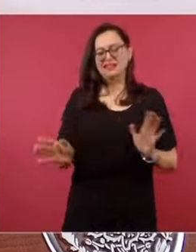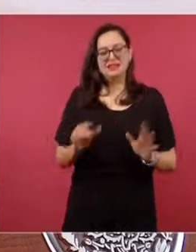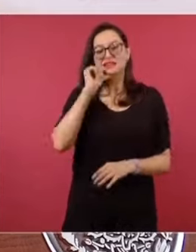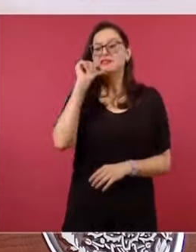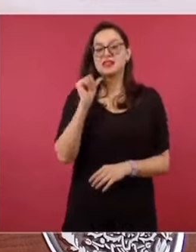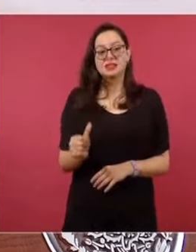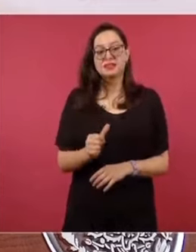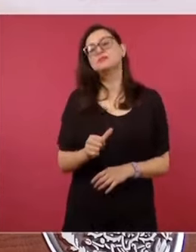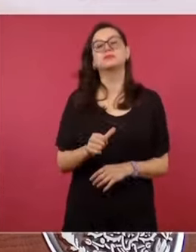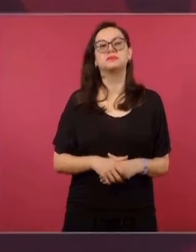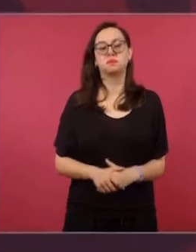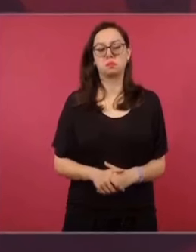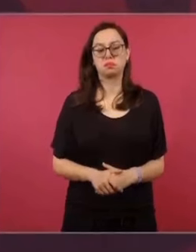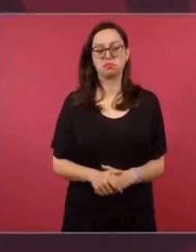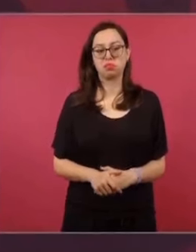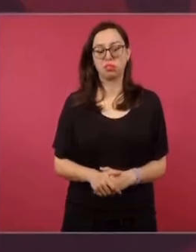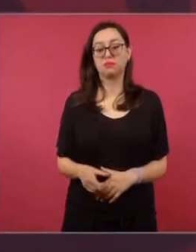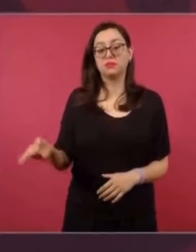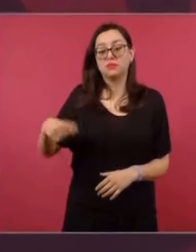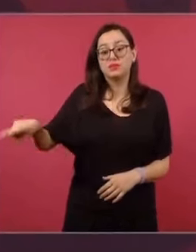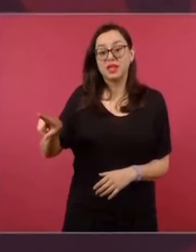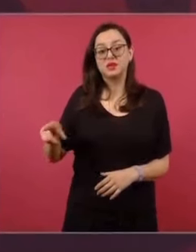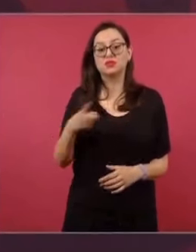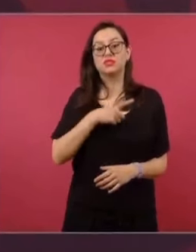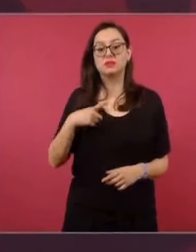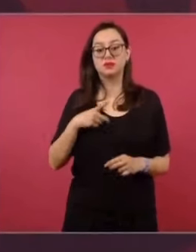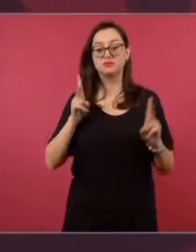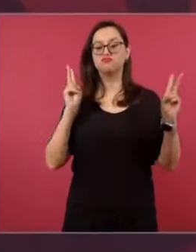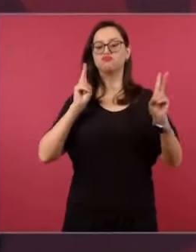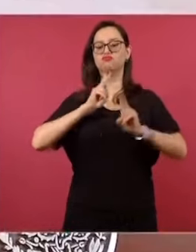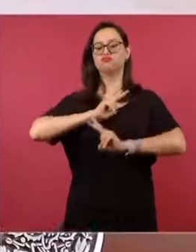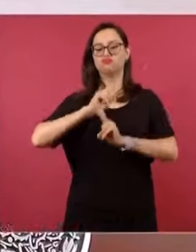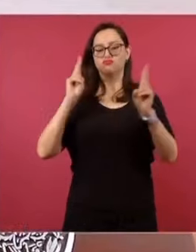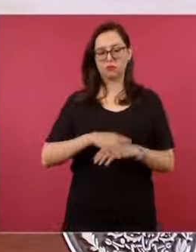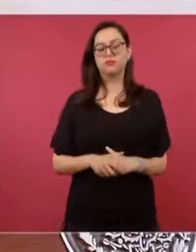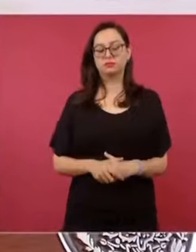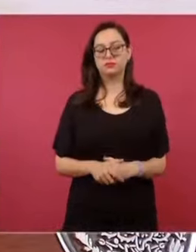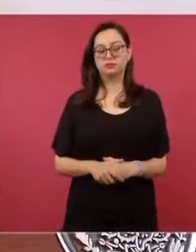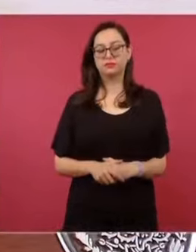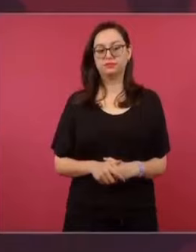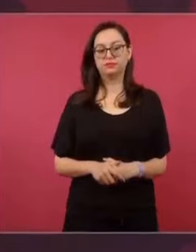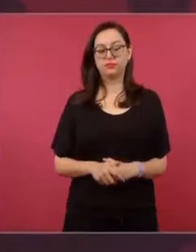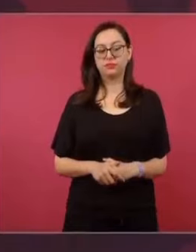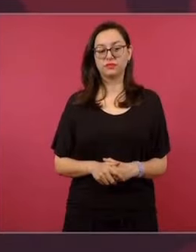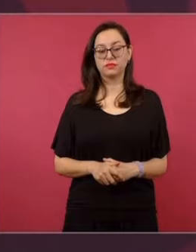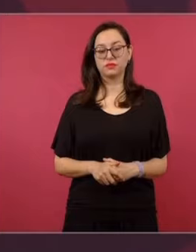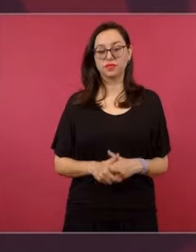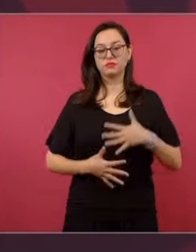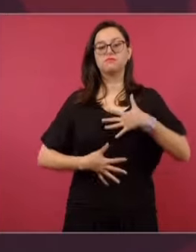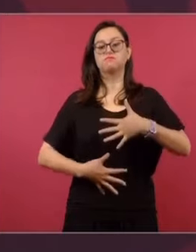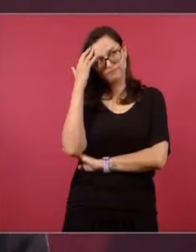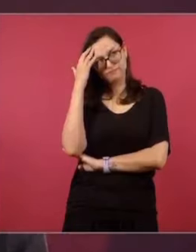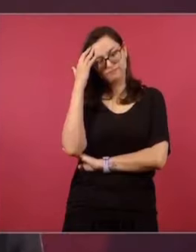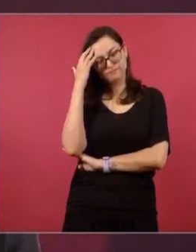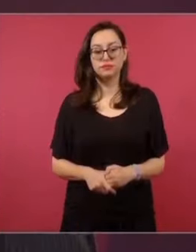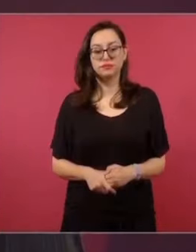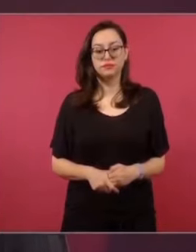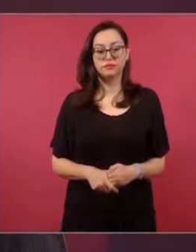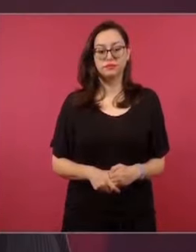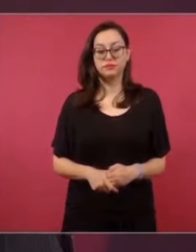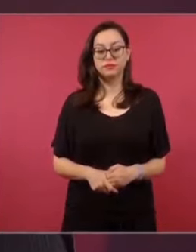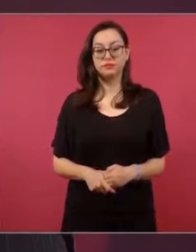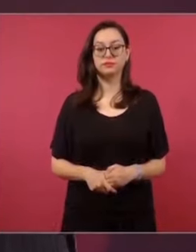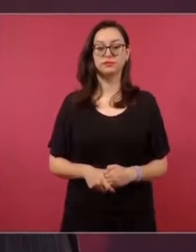Yo pienso que ellos tienen que respirar profundo, hacer una reflexión seria